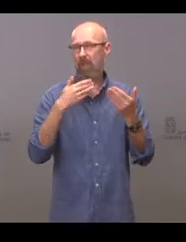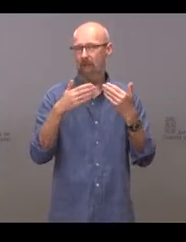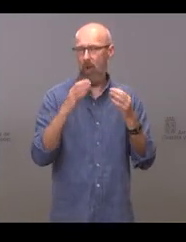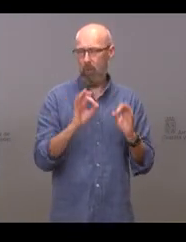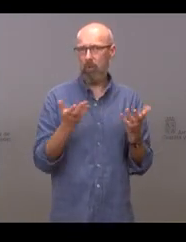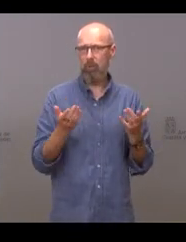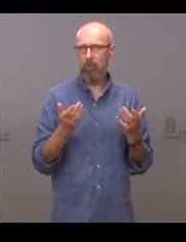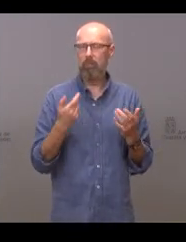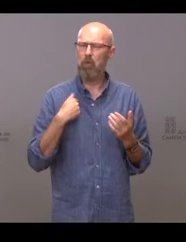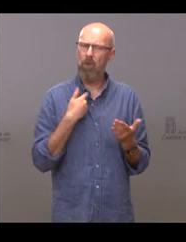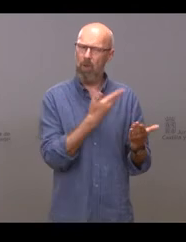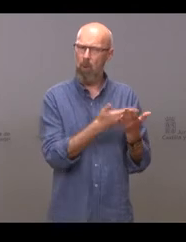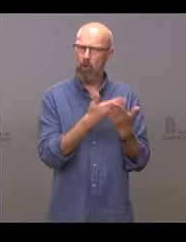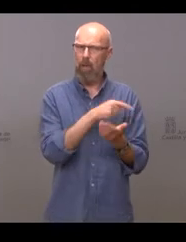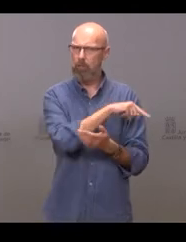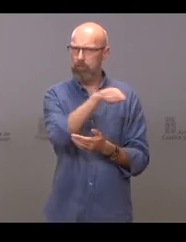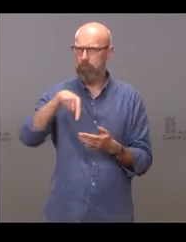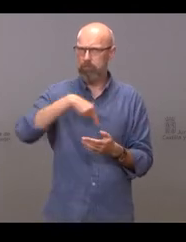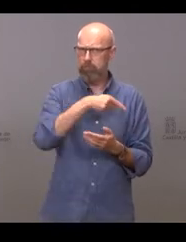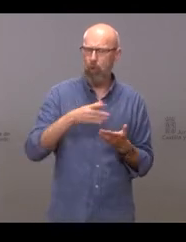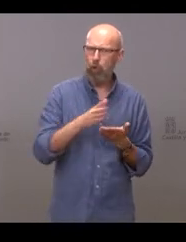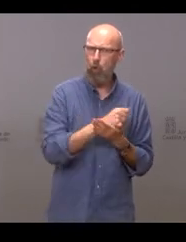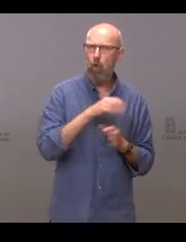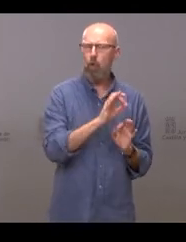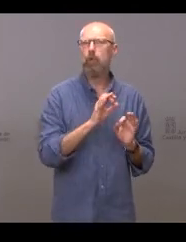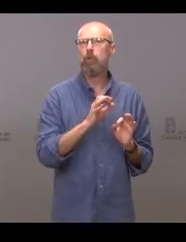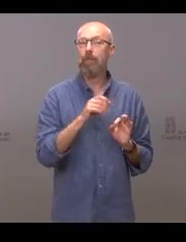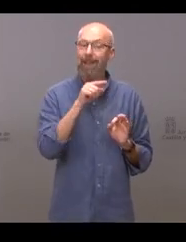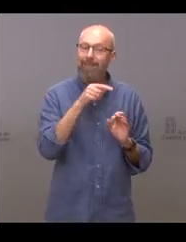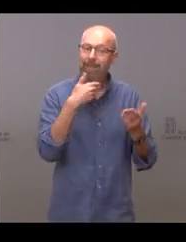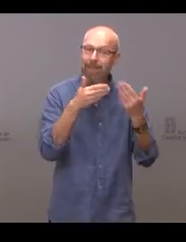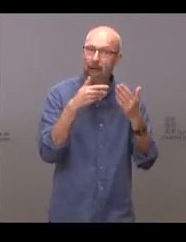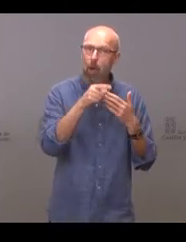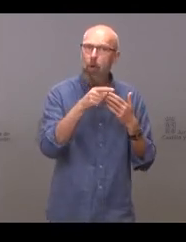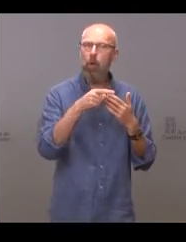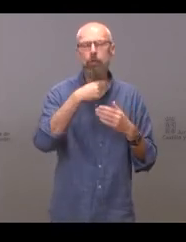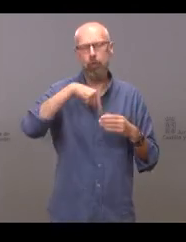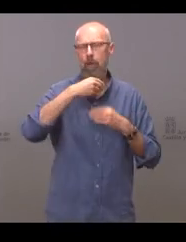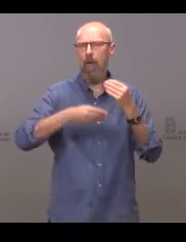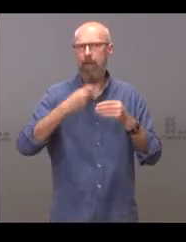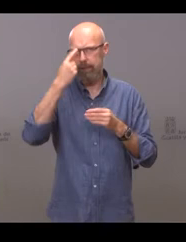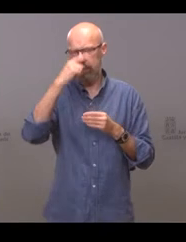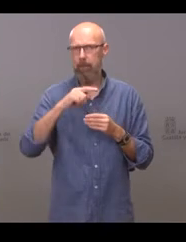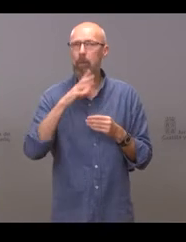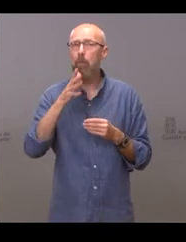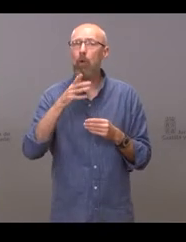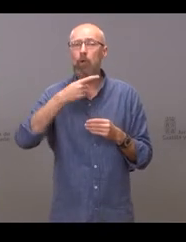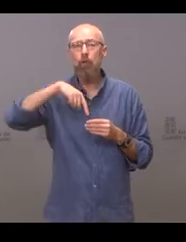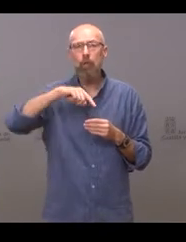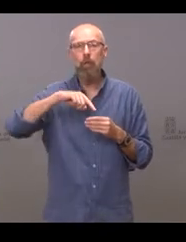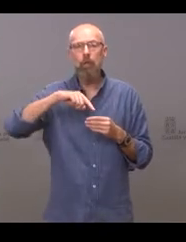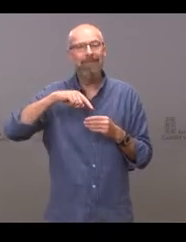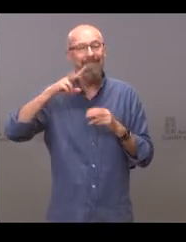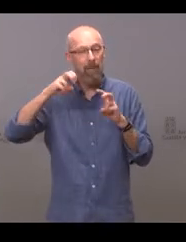parte por parte de todos que ese diálogo lo sabemos ejercer porque porque fundamentalmente creemos en lo que es el diálogo